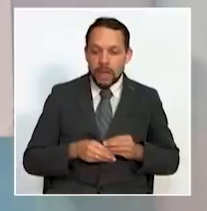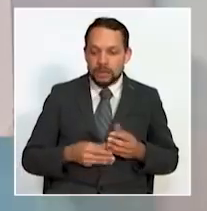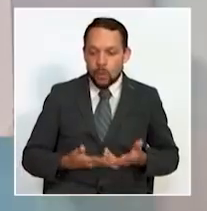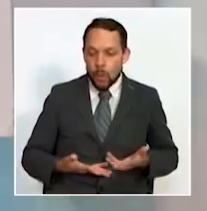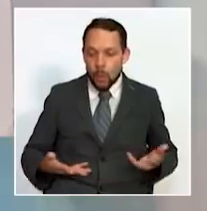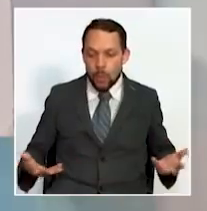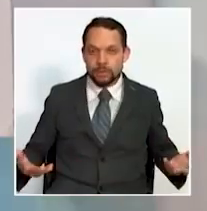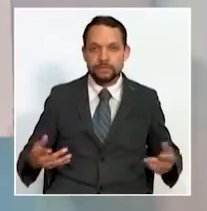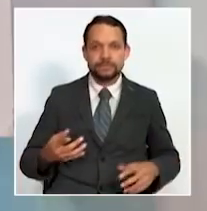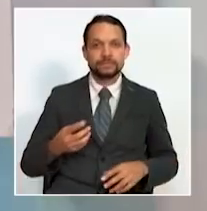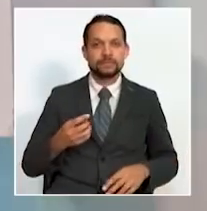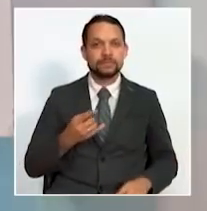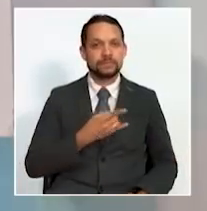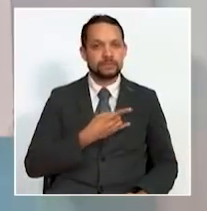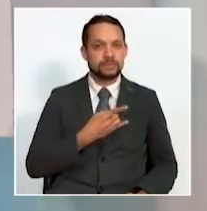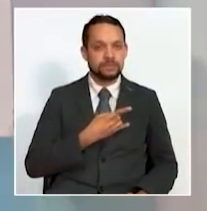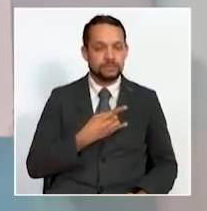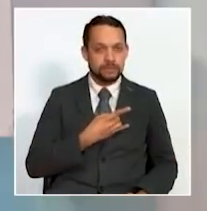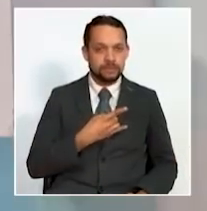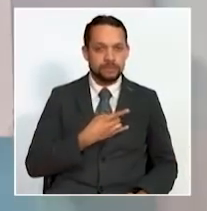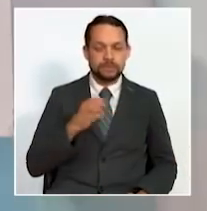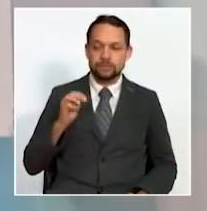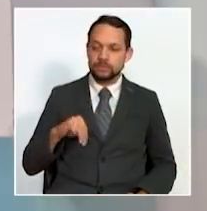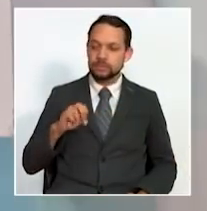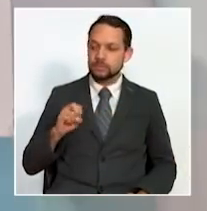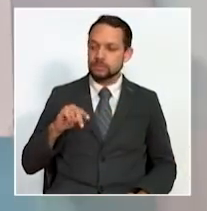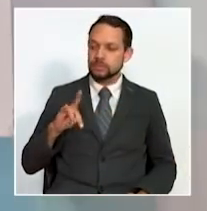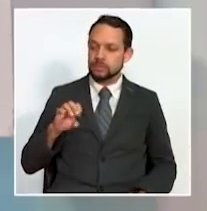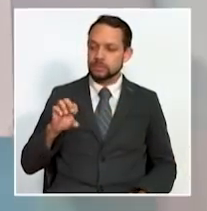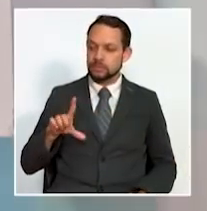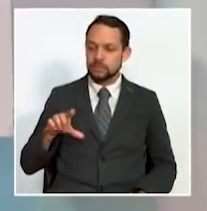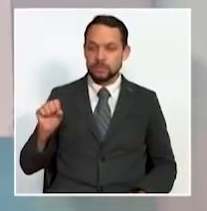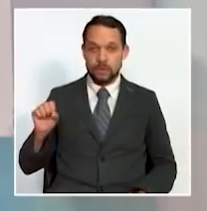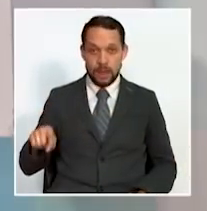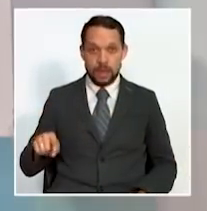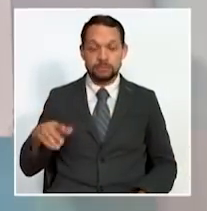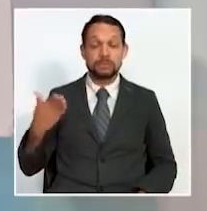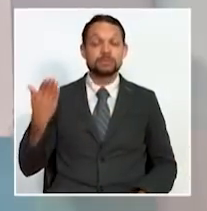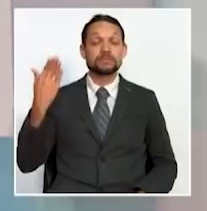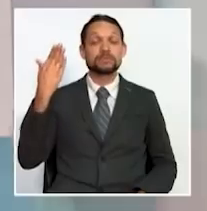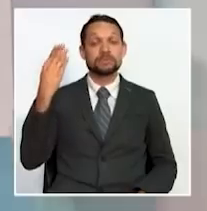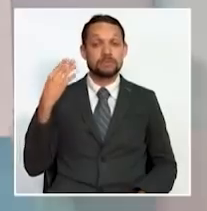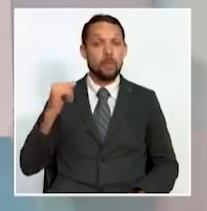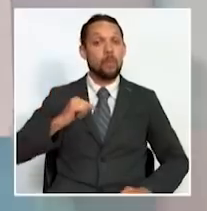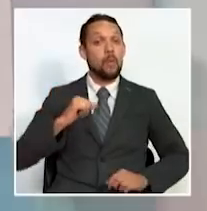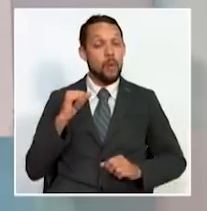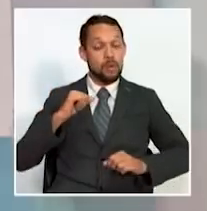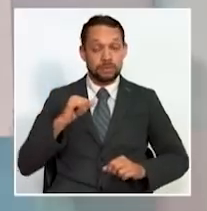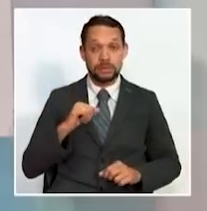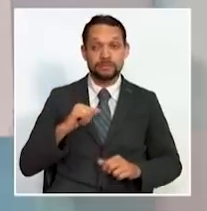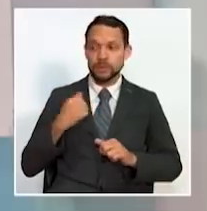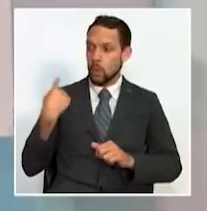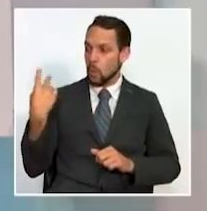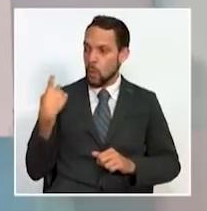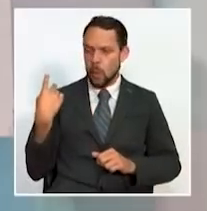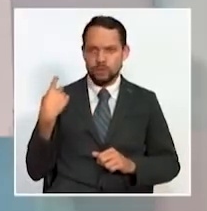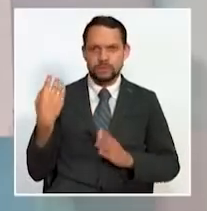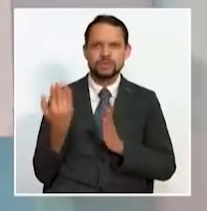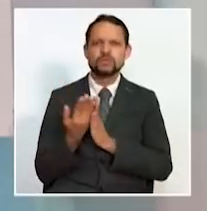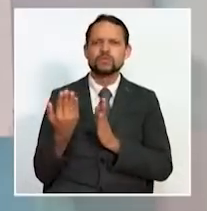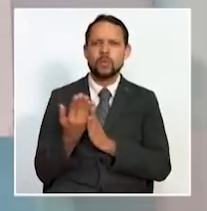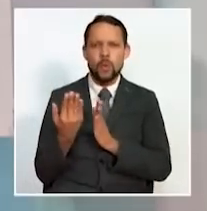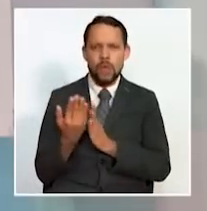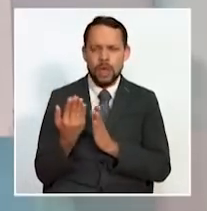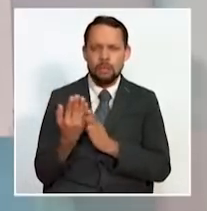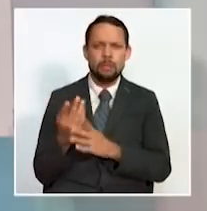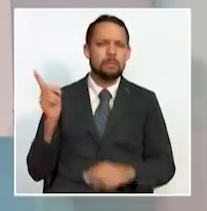Universidad Manuela Beltrán, en medicina integrativa. Es una persona que lleva al lado mío estudiando y ejerciendo